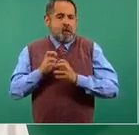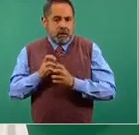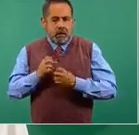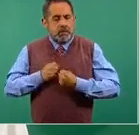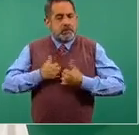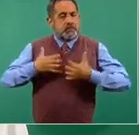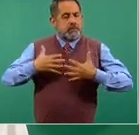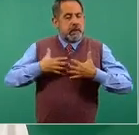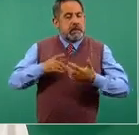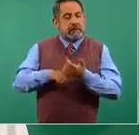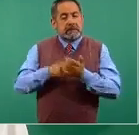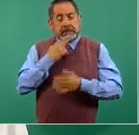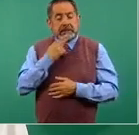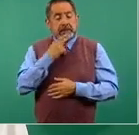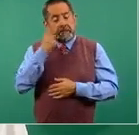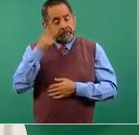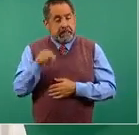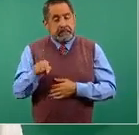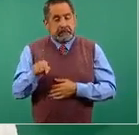se utiliza